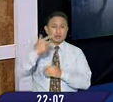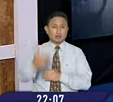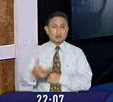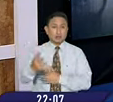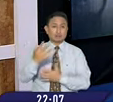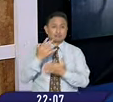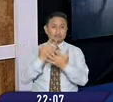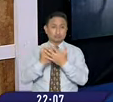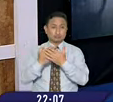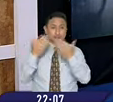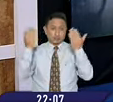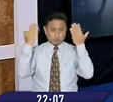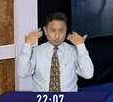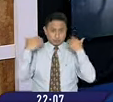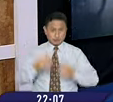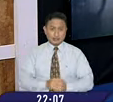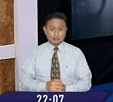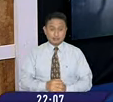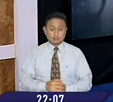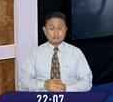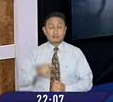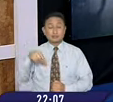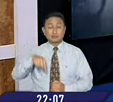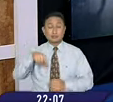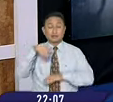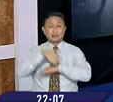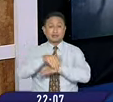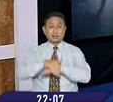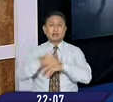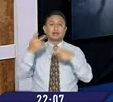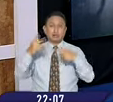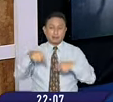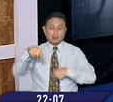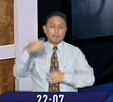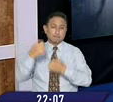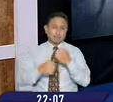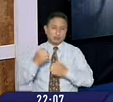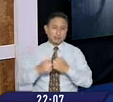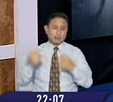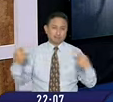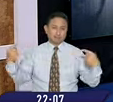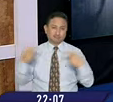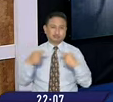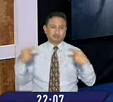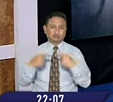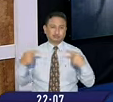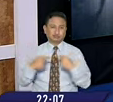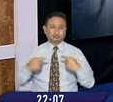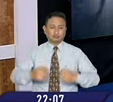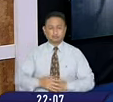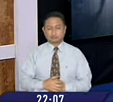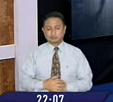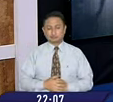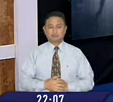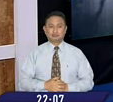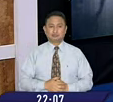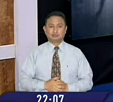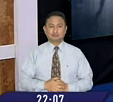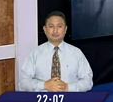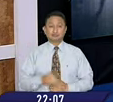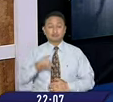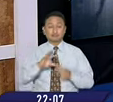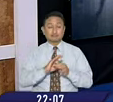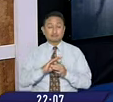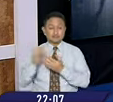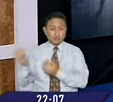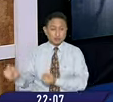de la Penitenciaría del Litoral, donde esta tarde también se registraron nuevos enfrentamientos entre los internos. Julio César,